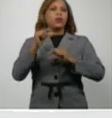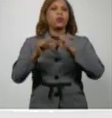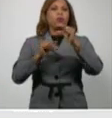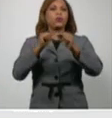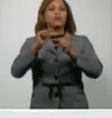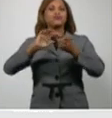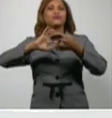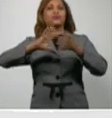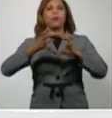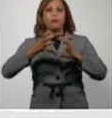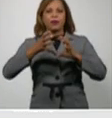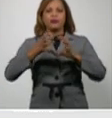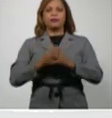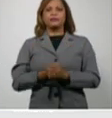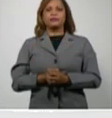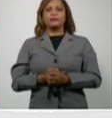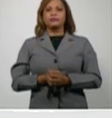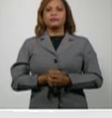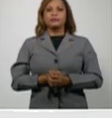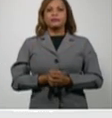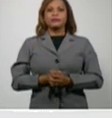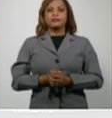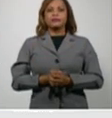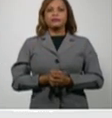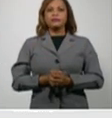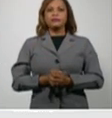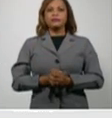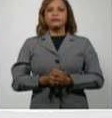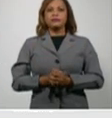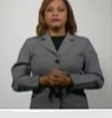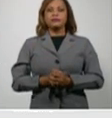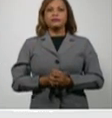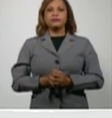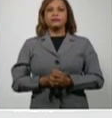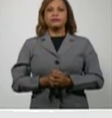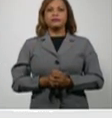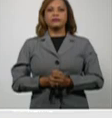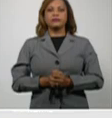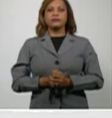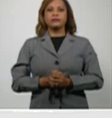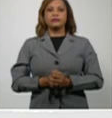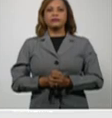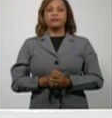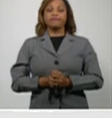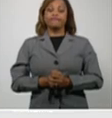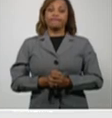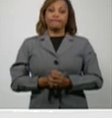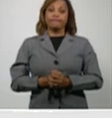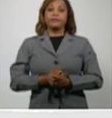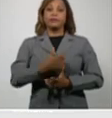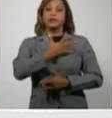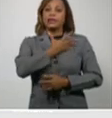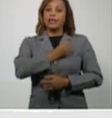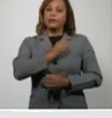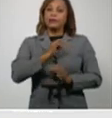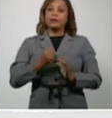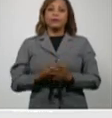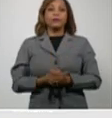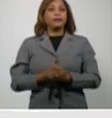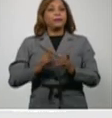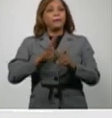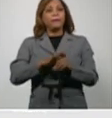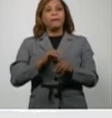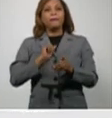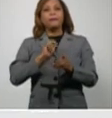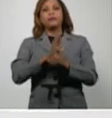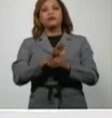presentó desde un principio y lamentablemente comenzó con una